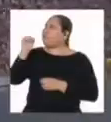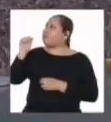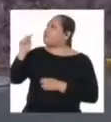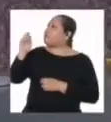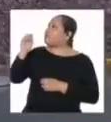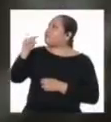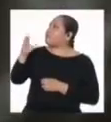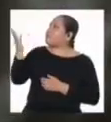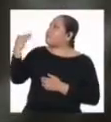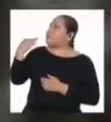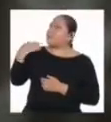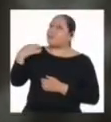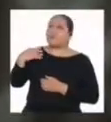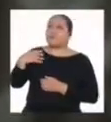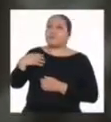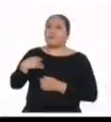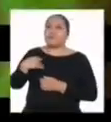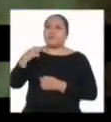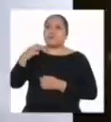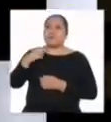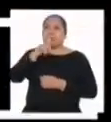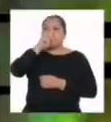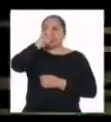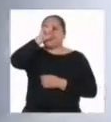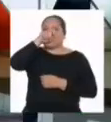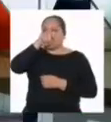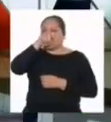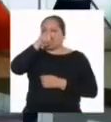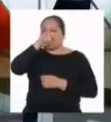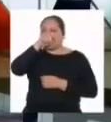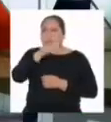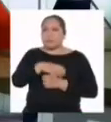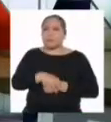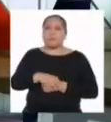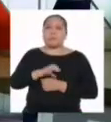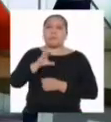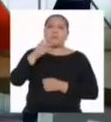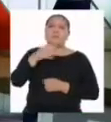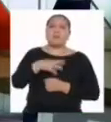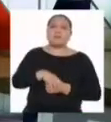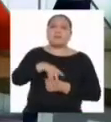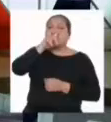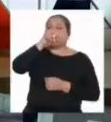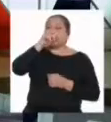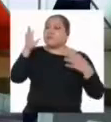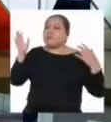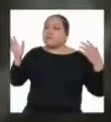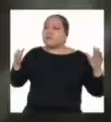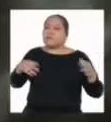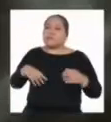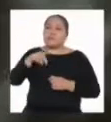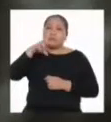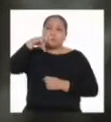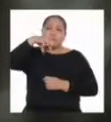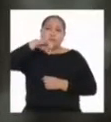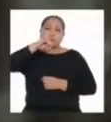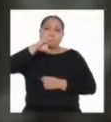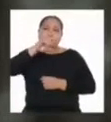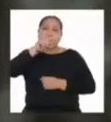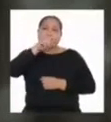¡Atoj! ¡Has vuelto! Pericos, tordos, chiscos, cuculas,